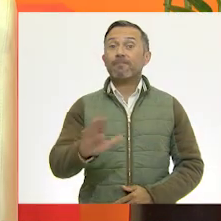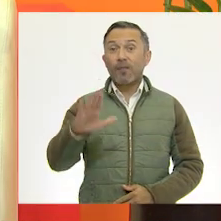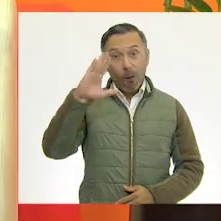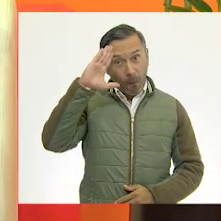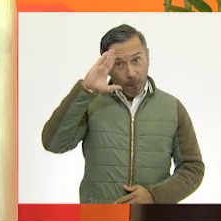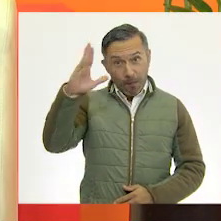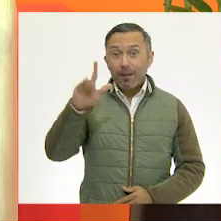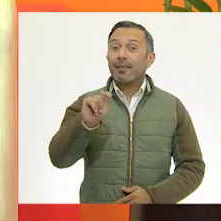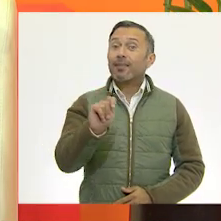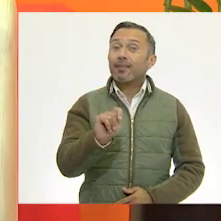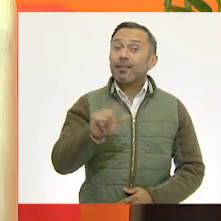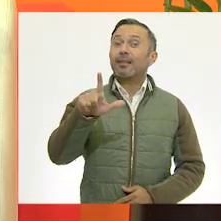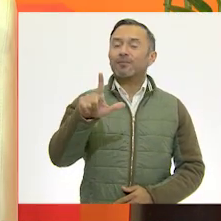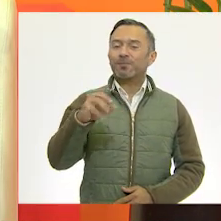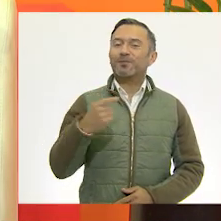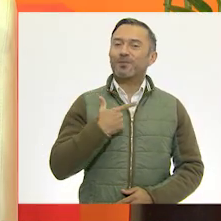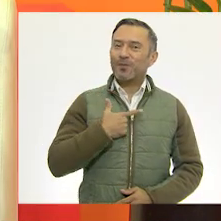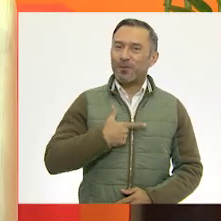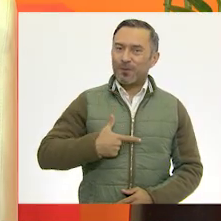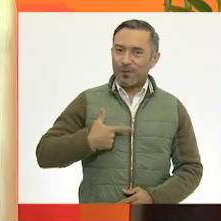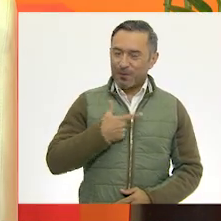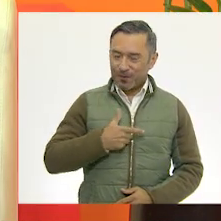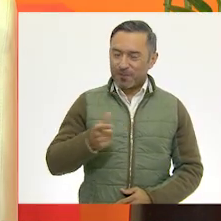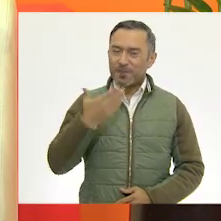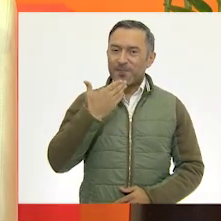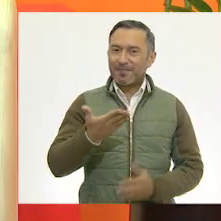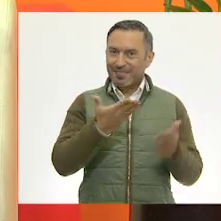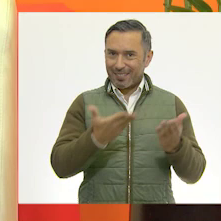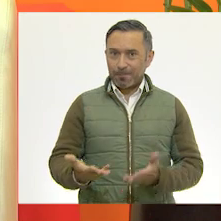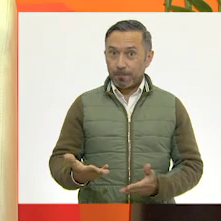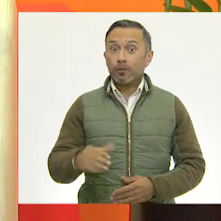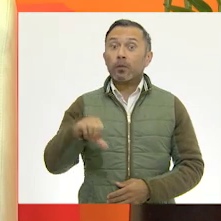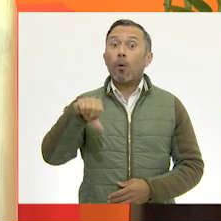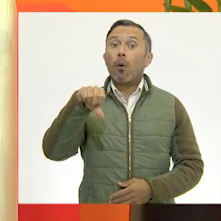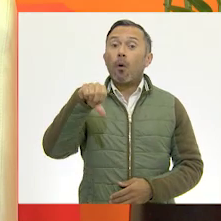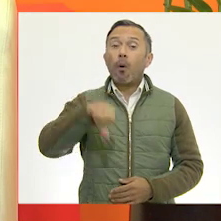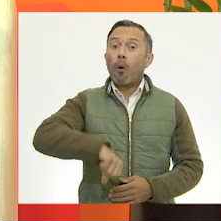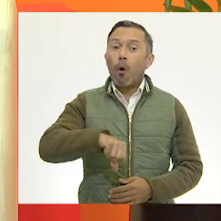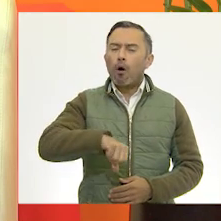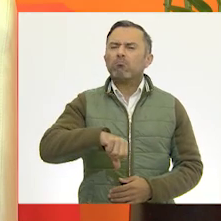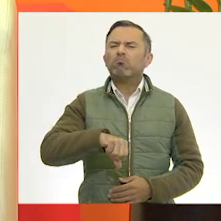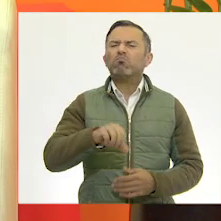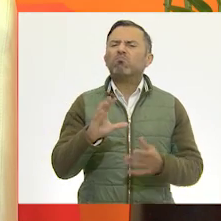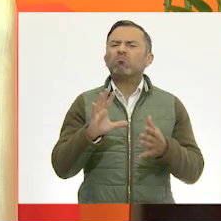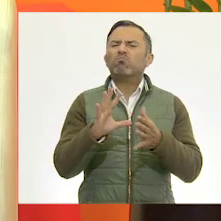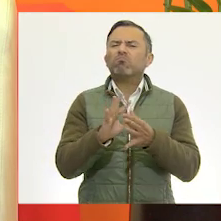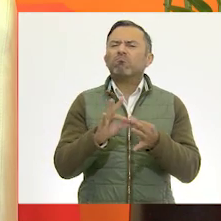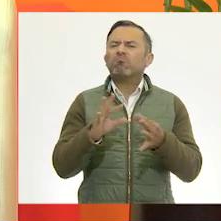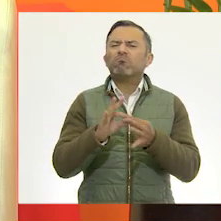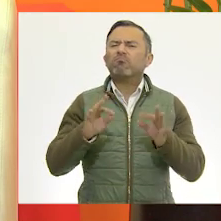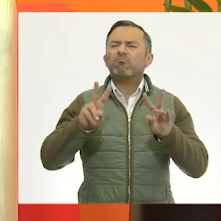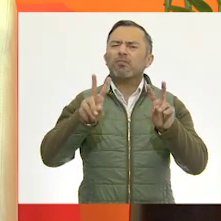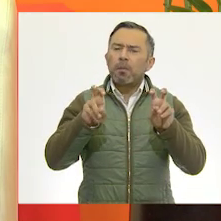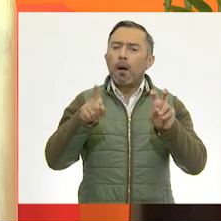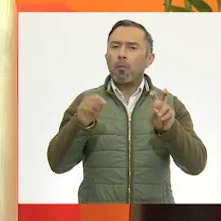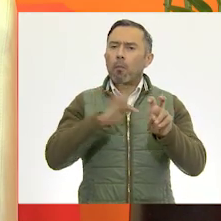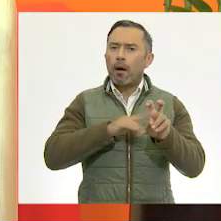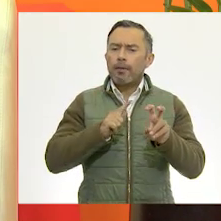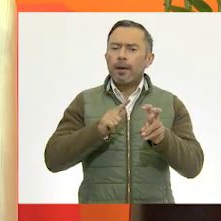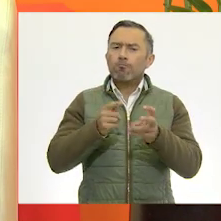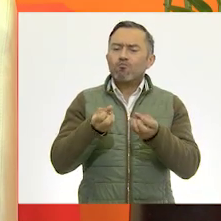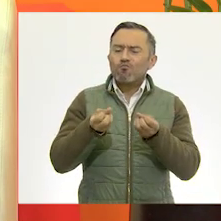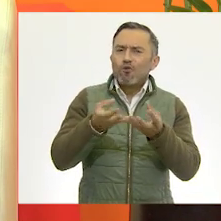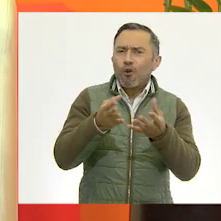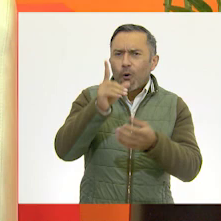¿qué tal? Es un gusto darles la bienvenida. El día de hoy seguiremos platicando y compartiendo estrategias y apoyos que se pueden ofrecer